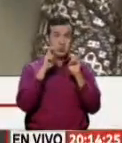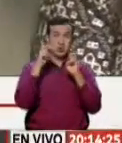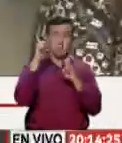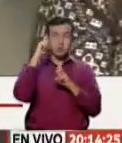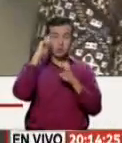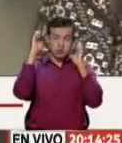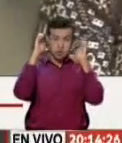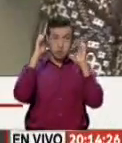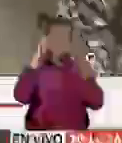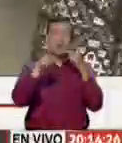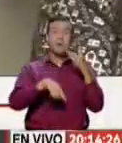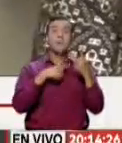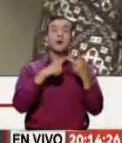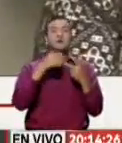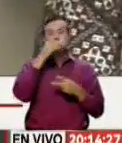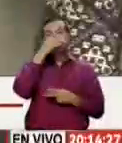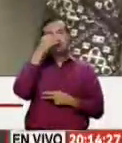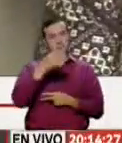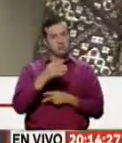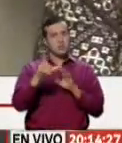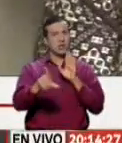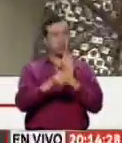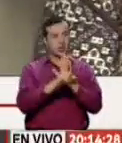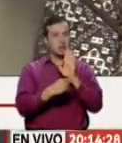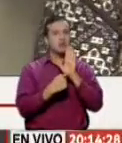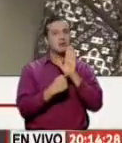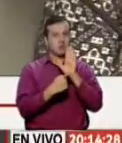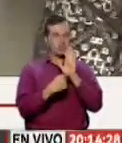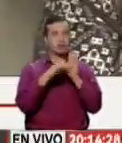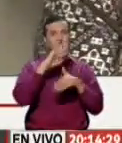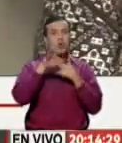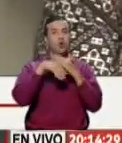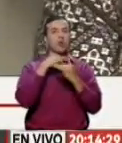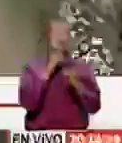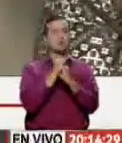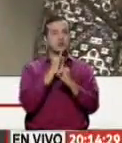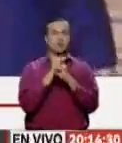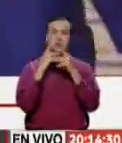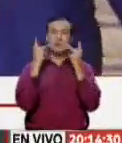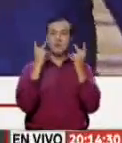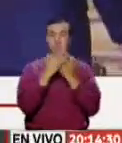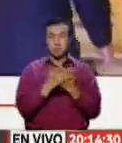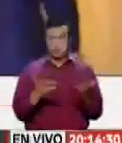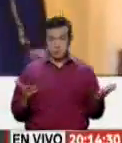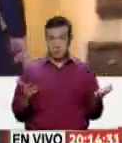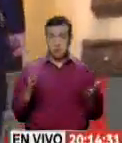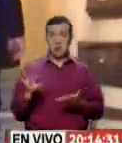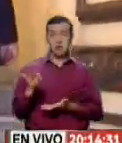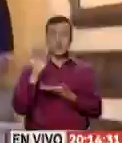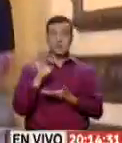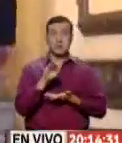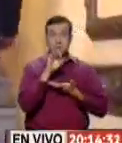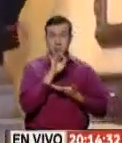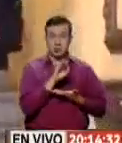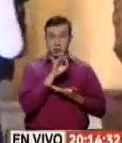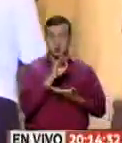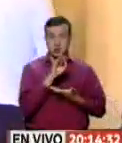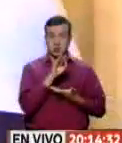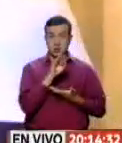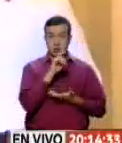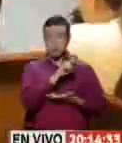públicas, sino también del cumplimiento de las leyes por parte de todas las instituciones públicas. Los representantes de los